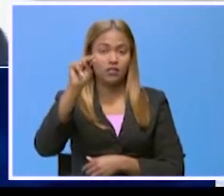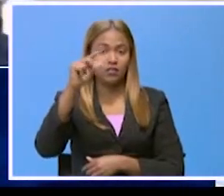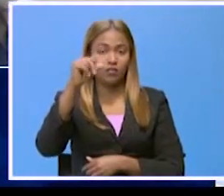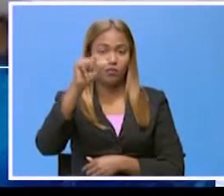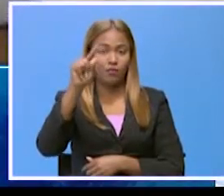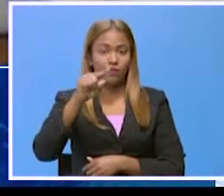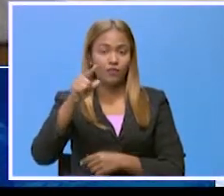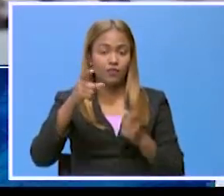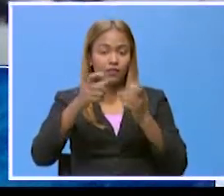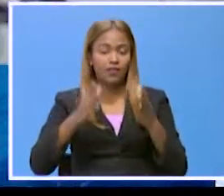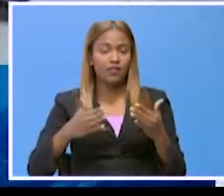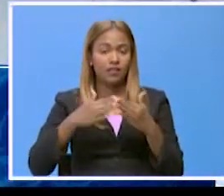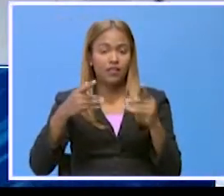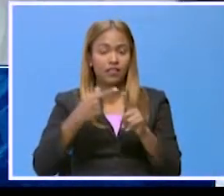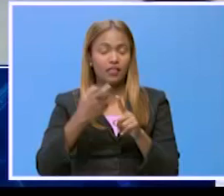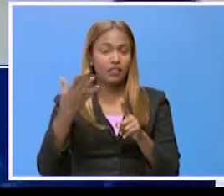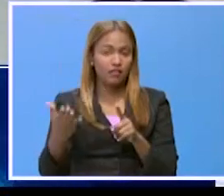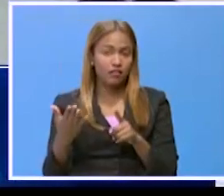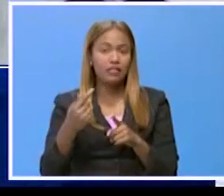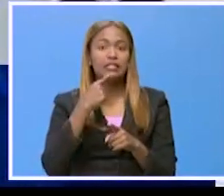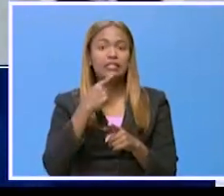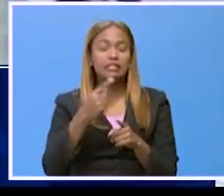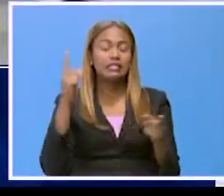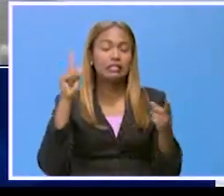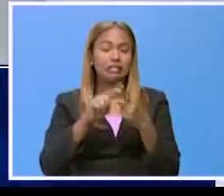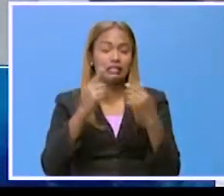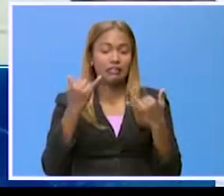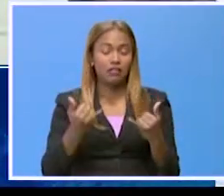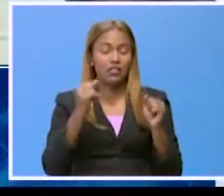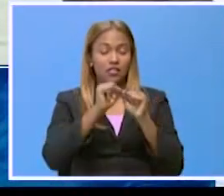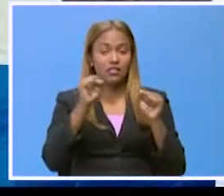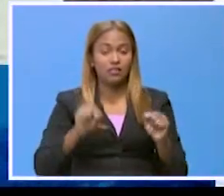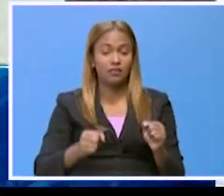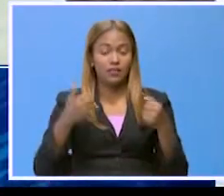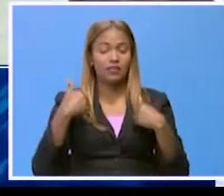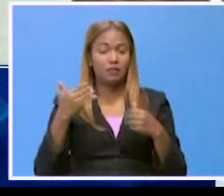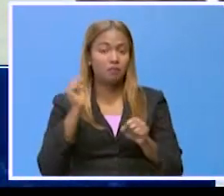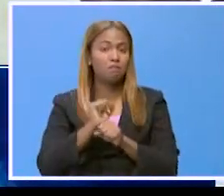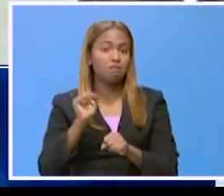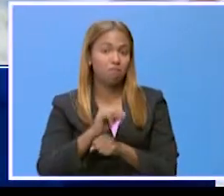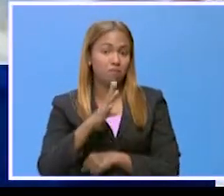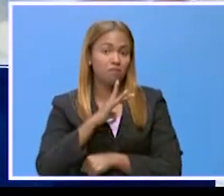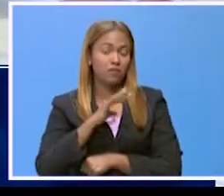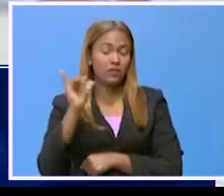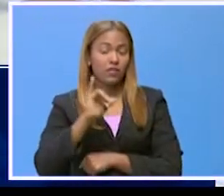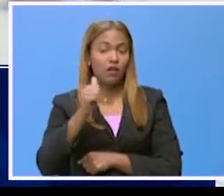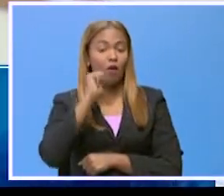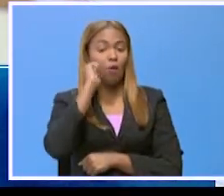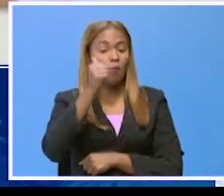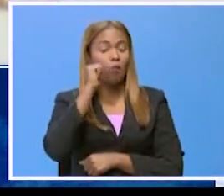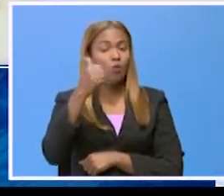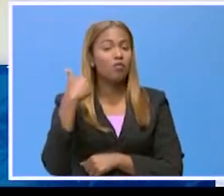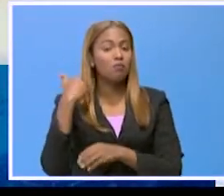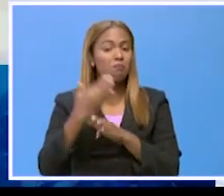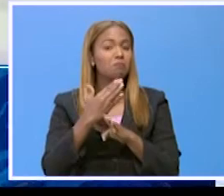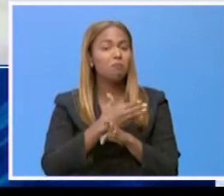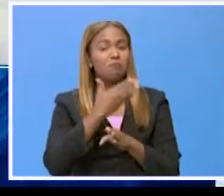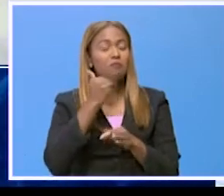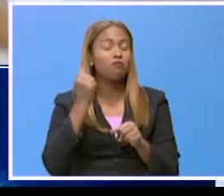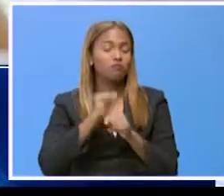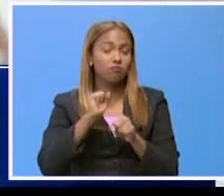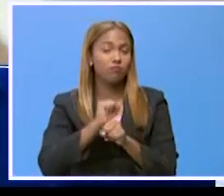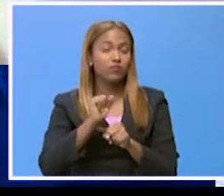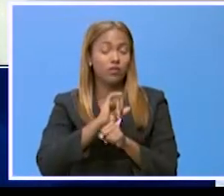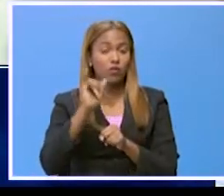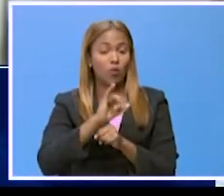administrador general de la atp dijo que hasta el momento el sistema está funcionando bien y que cada día está mejorando la operación